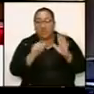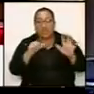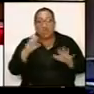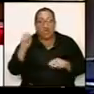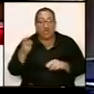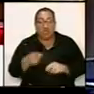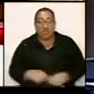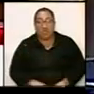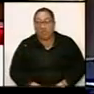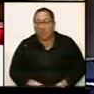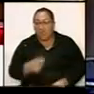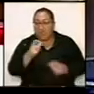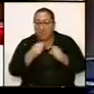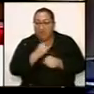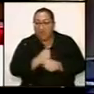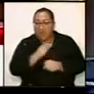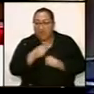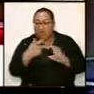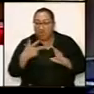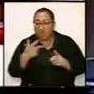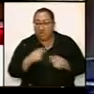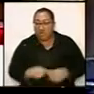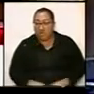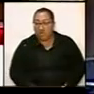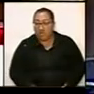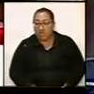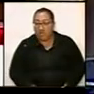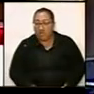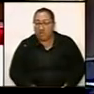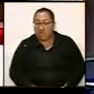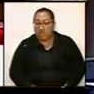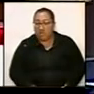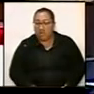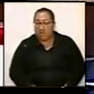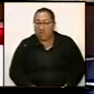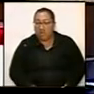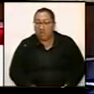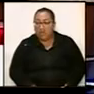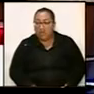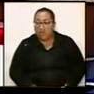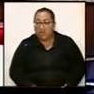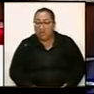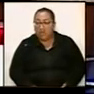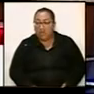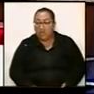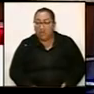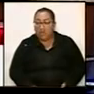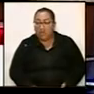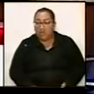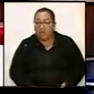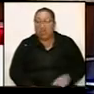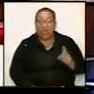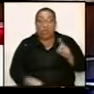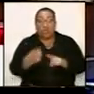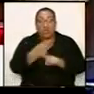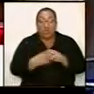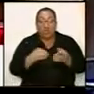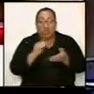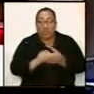60.000 trabajadores del 18 ahora, ahí tienen otro tema. Y si a eso le sumamos